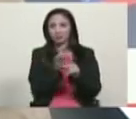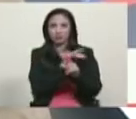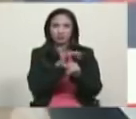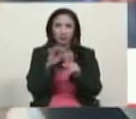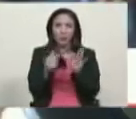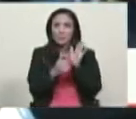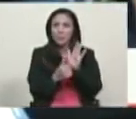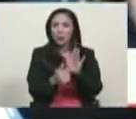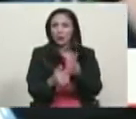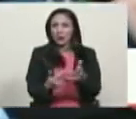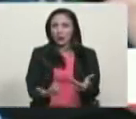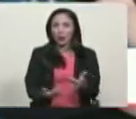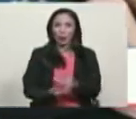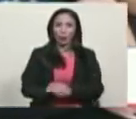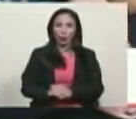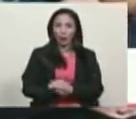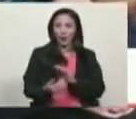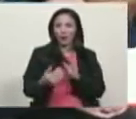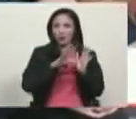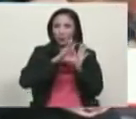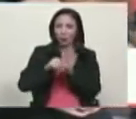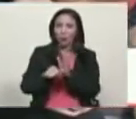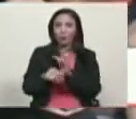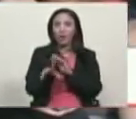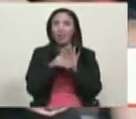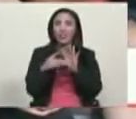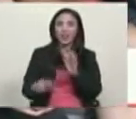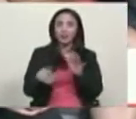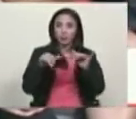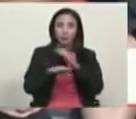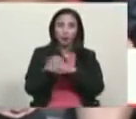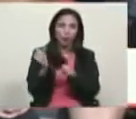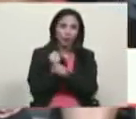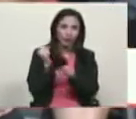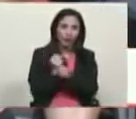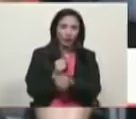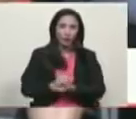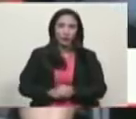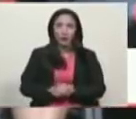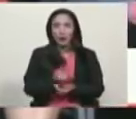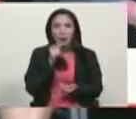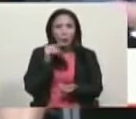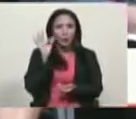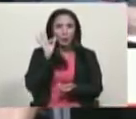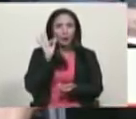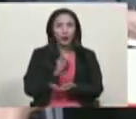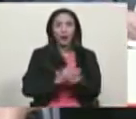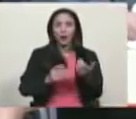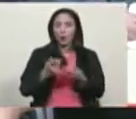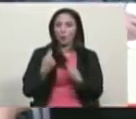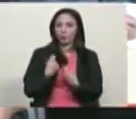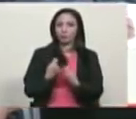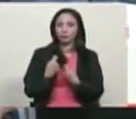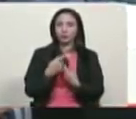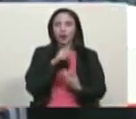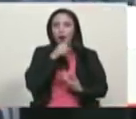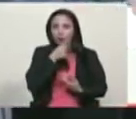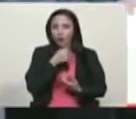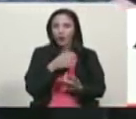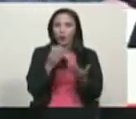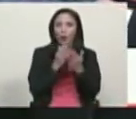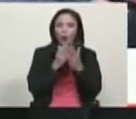Rebelarnos contra el robo de los derechos sociales de los trabajadores, las trabajadoras, los pensionados, los estudiantes,